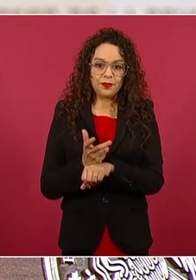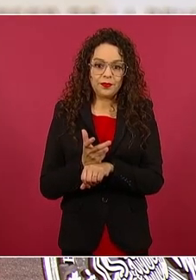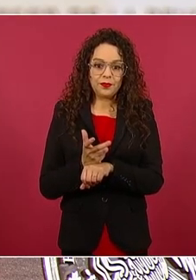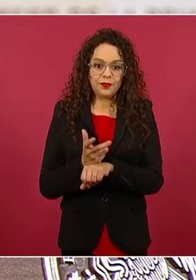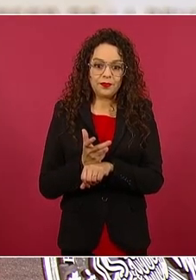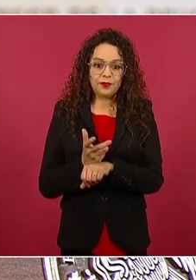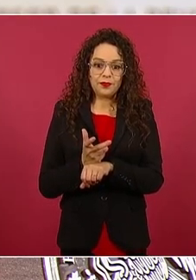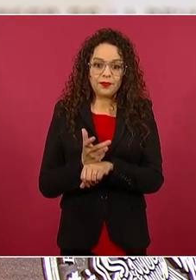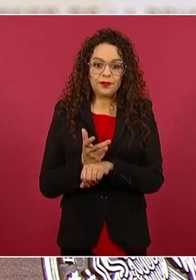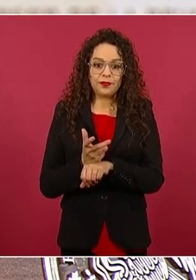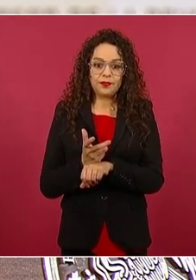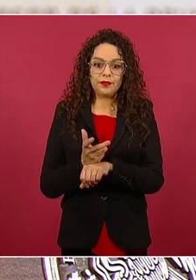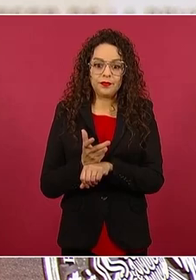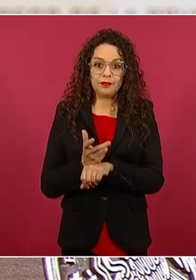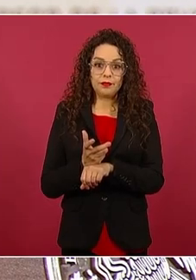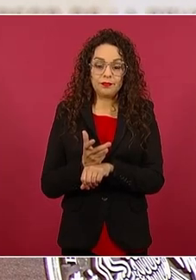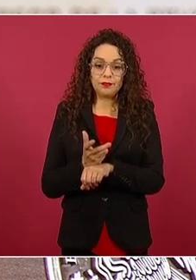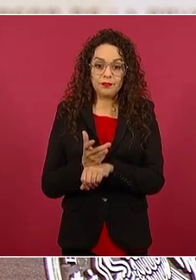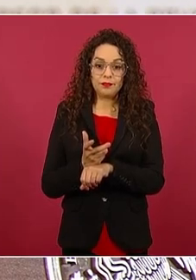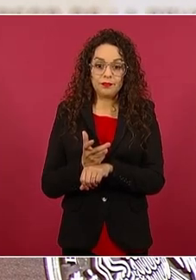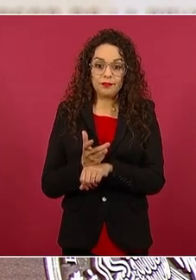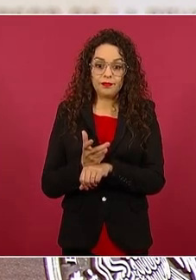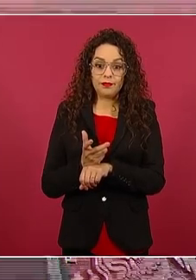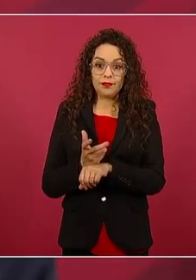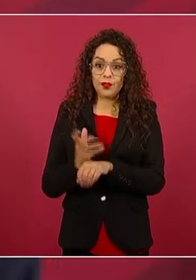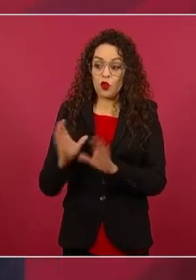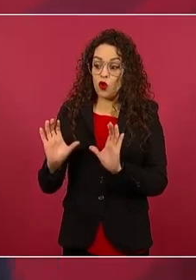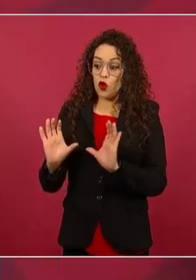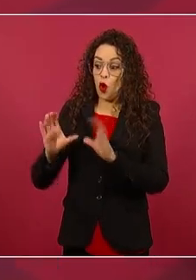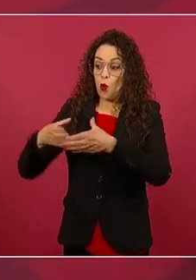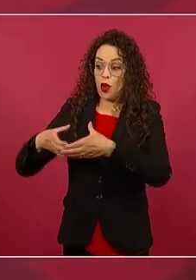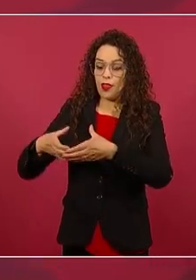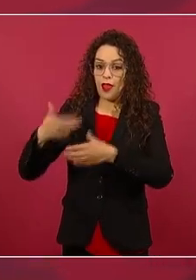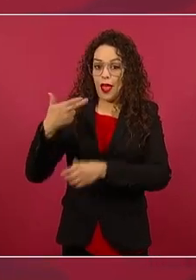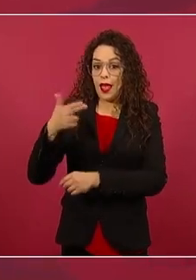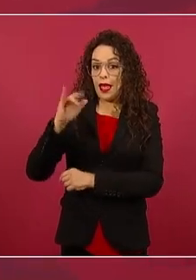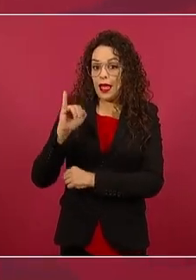Es la comunidad hispana más grande,